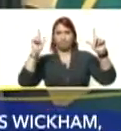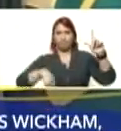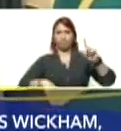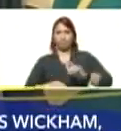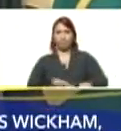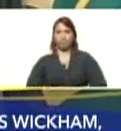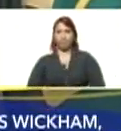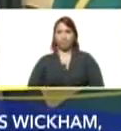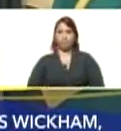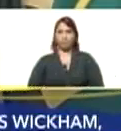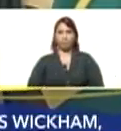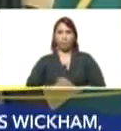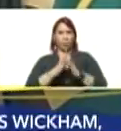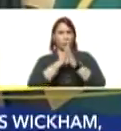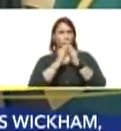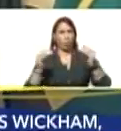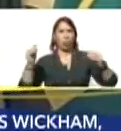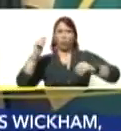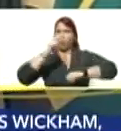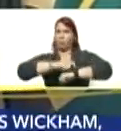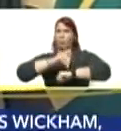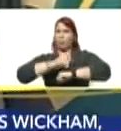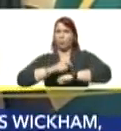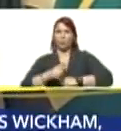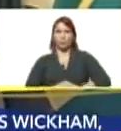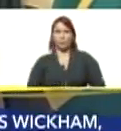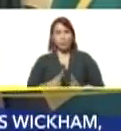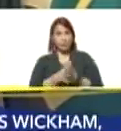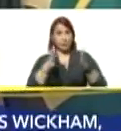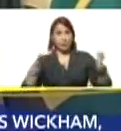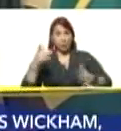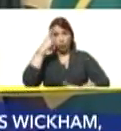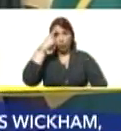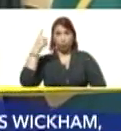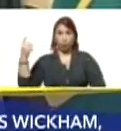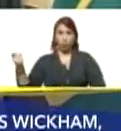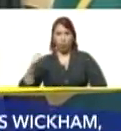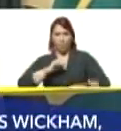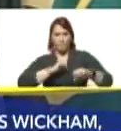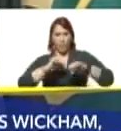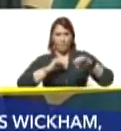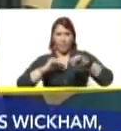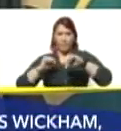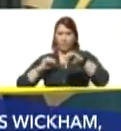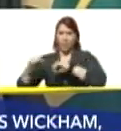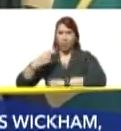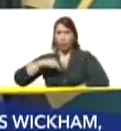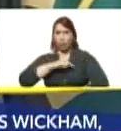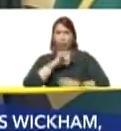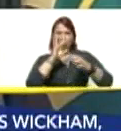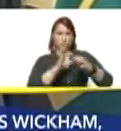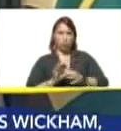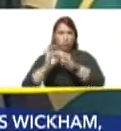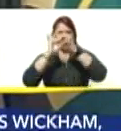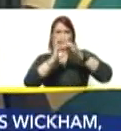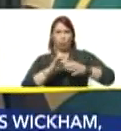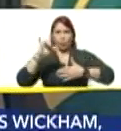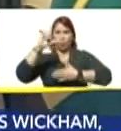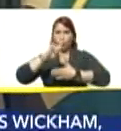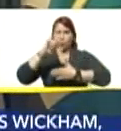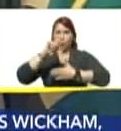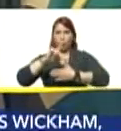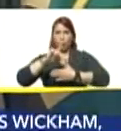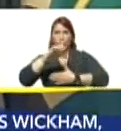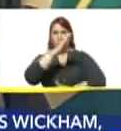libertadoras de todos los tiempos. El gran sueño que nos mueve a nosotros. La unión de América Latina y el